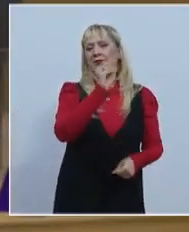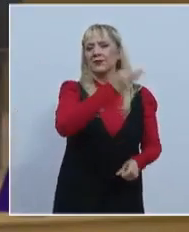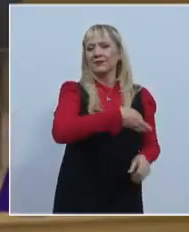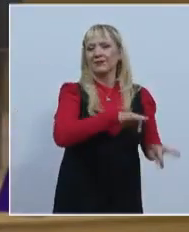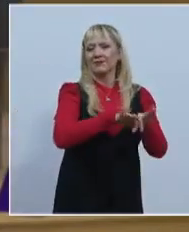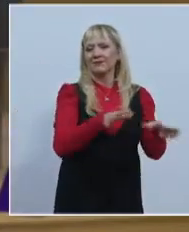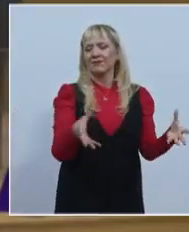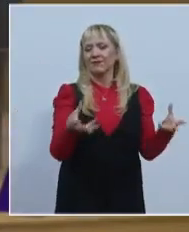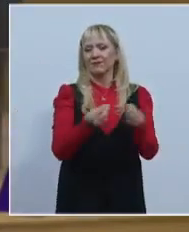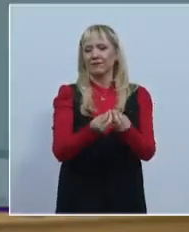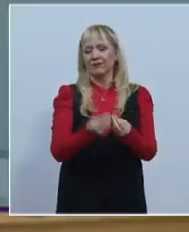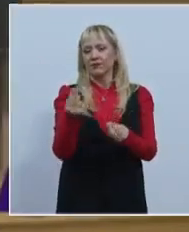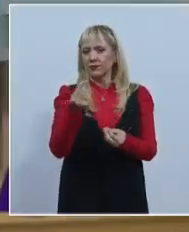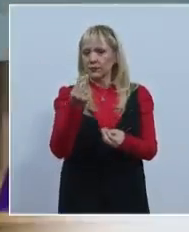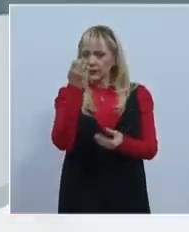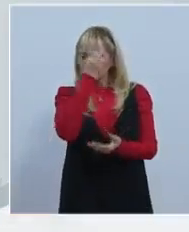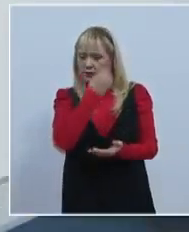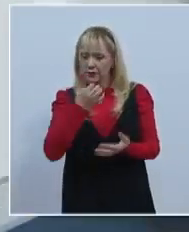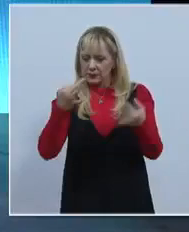verificarlo.